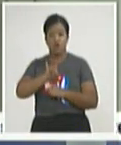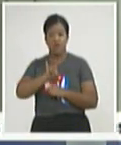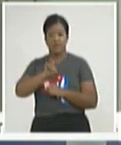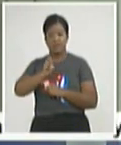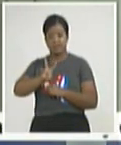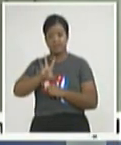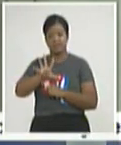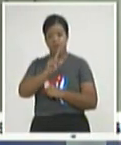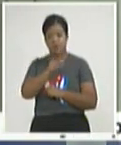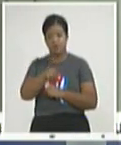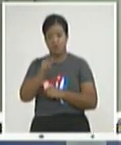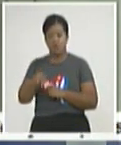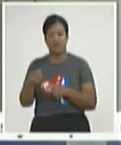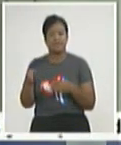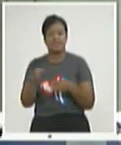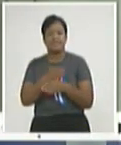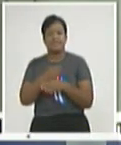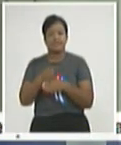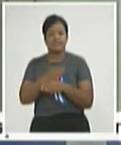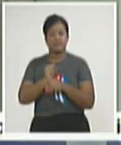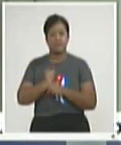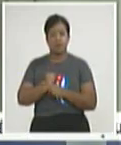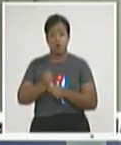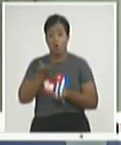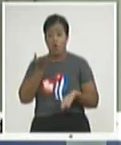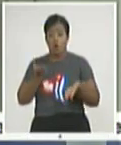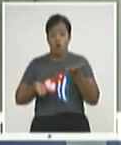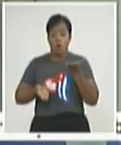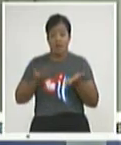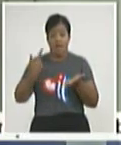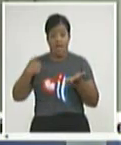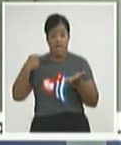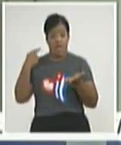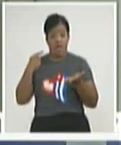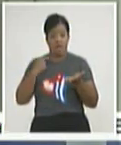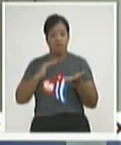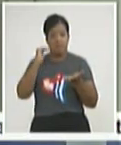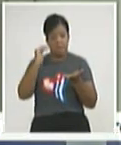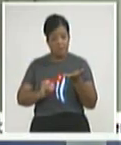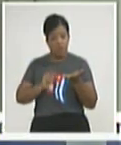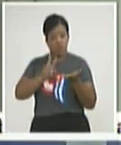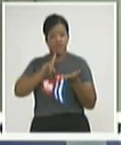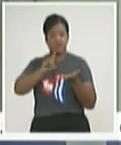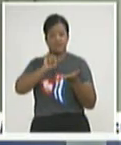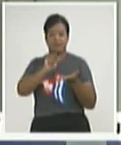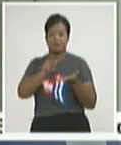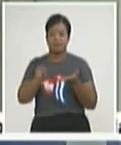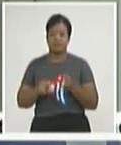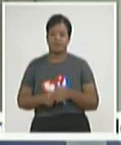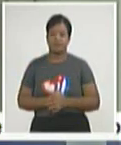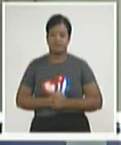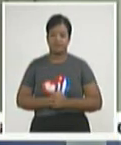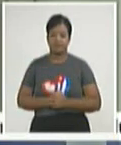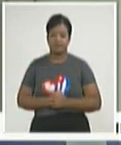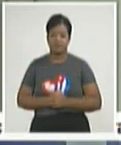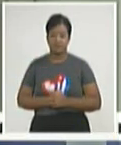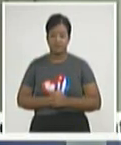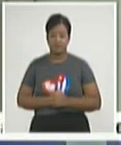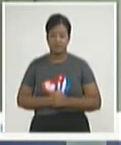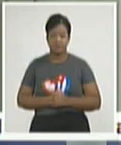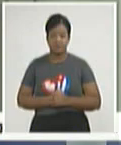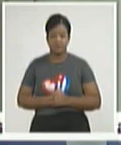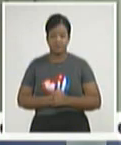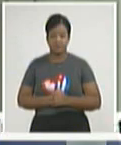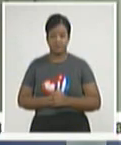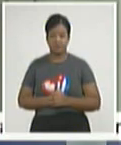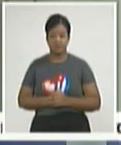6.935, que estamos hablando de 216 menos que los que habíamos informado en el día de ayer,